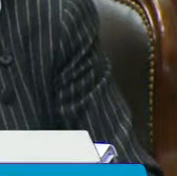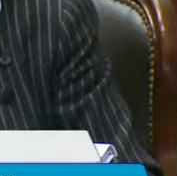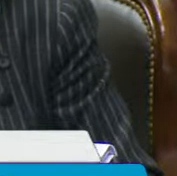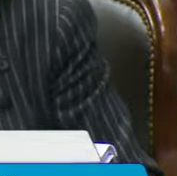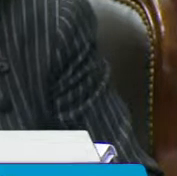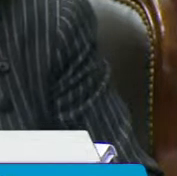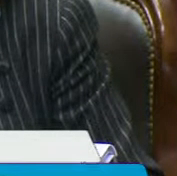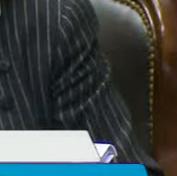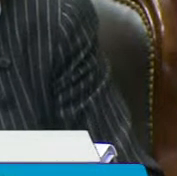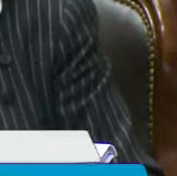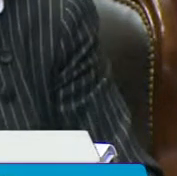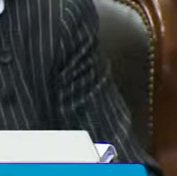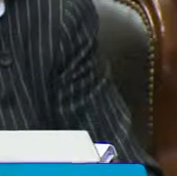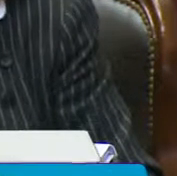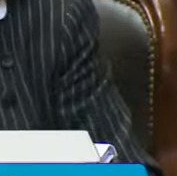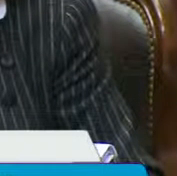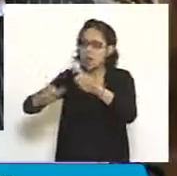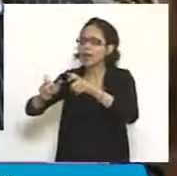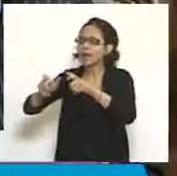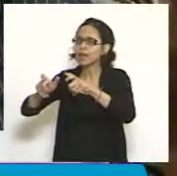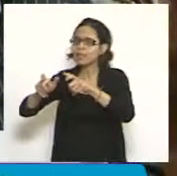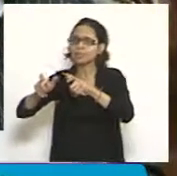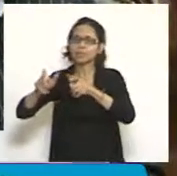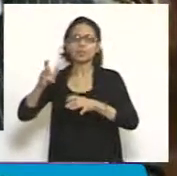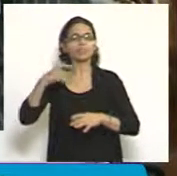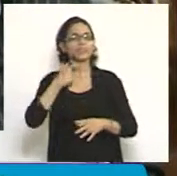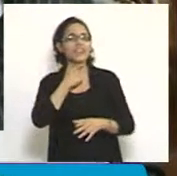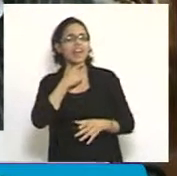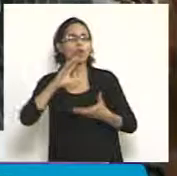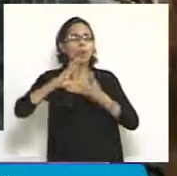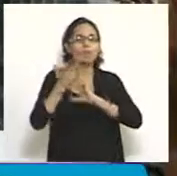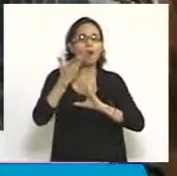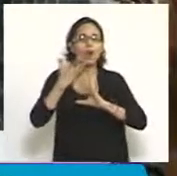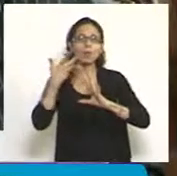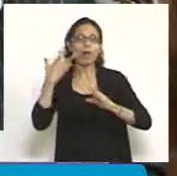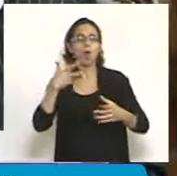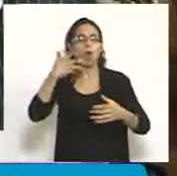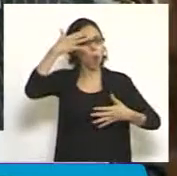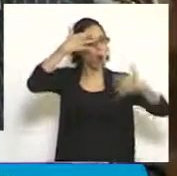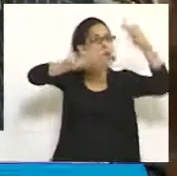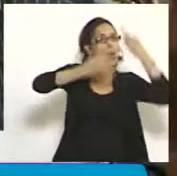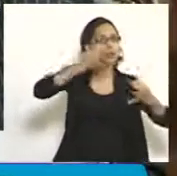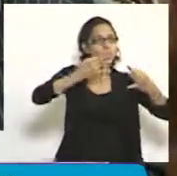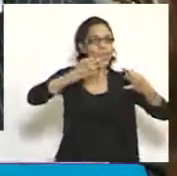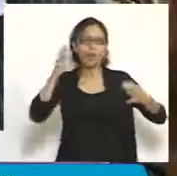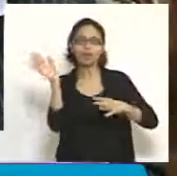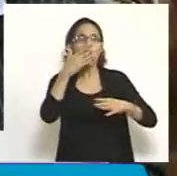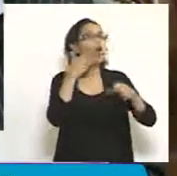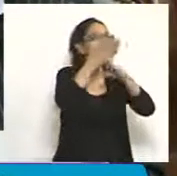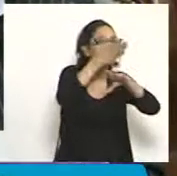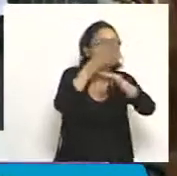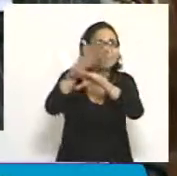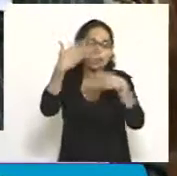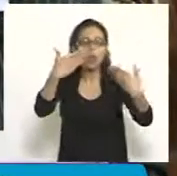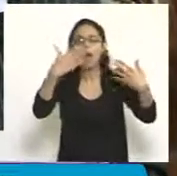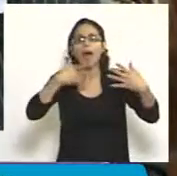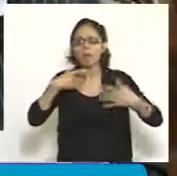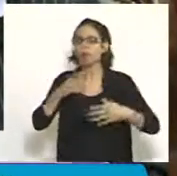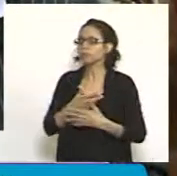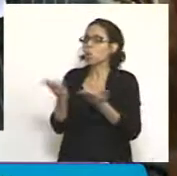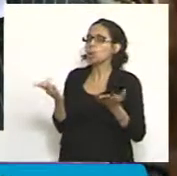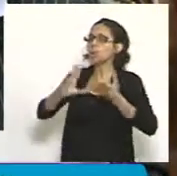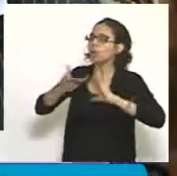de las designaciones. Tenemos mayoritariamente concurso público. Los concursos son de oposición y de antecedentes, y